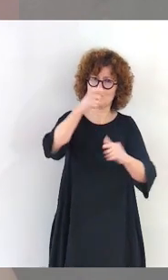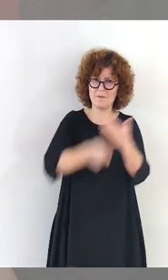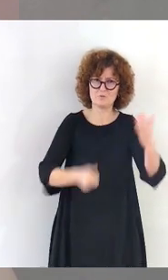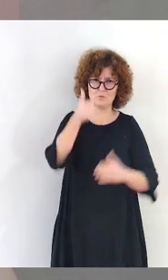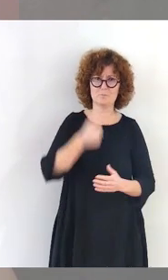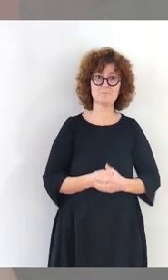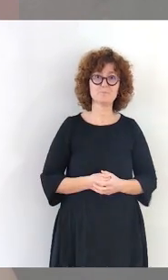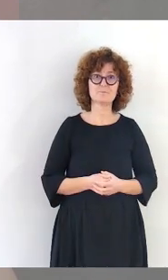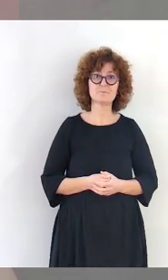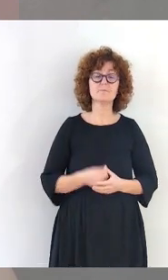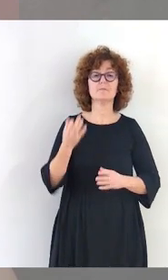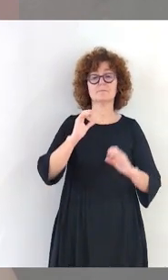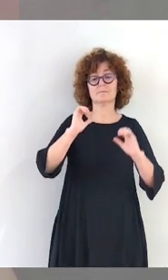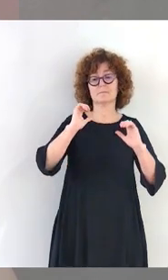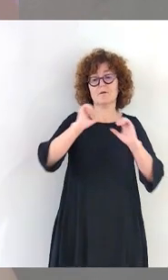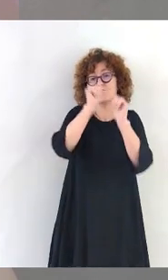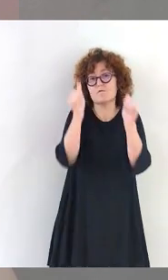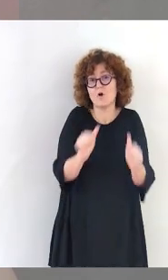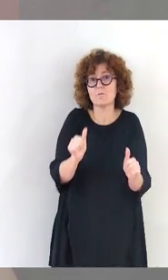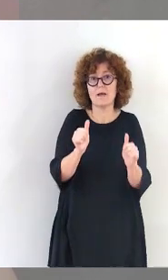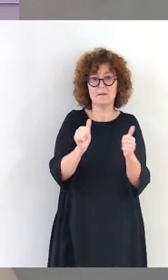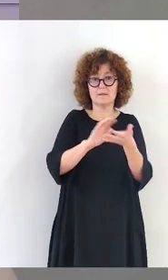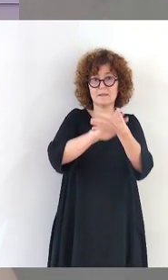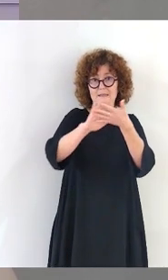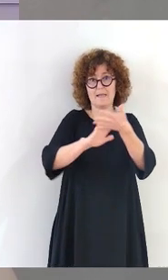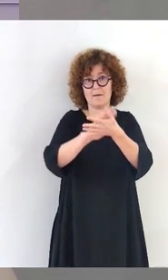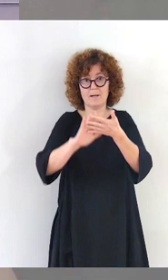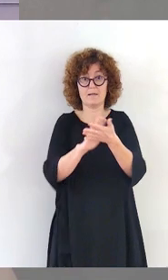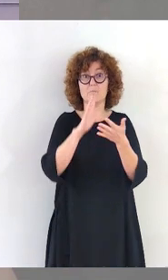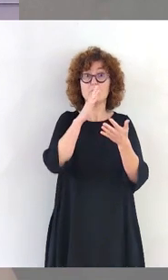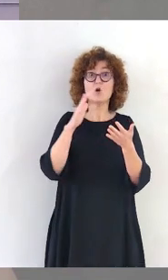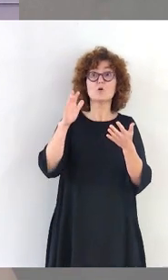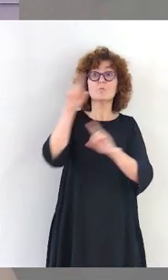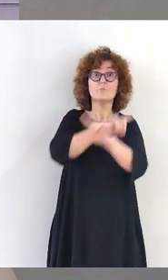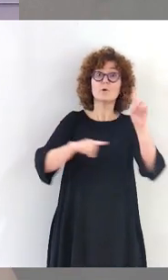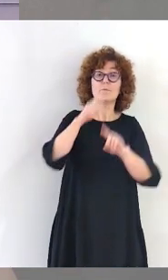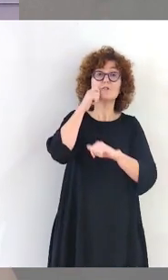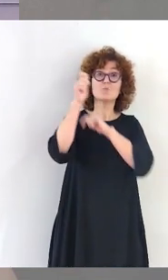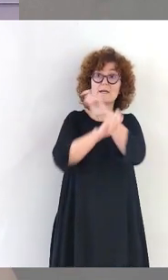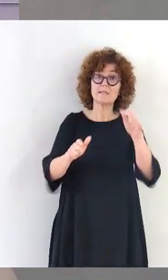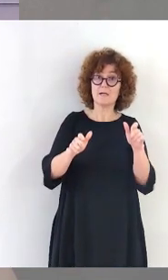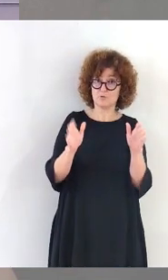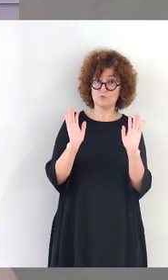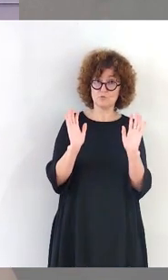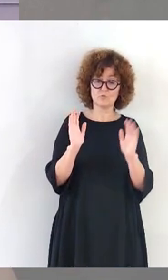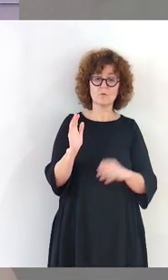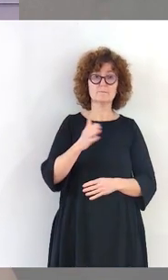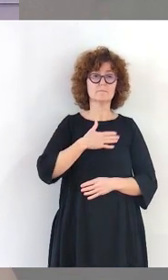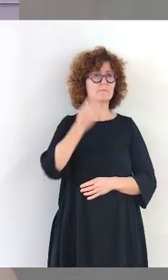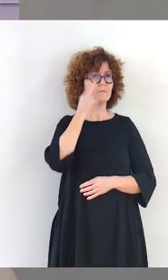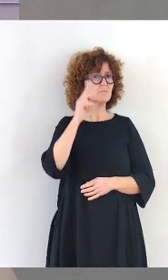las la forma de nombrar no las palabras y en las crisis humanitarias yo quería preguntaros desde vuestra experiencia en vuestras